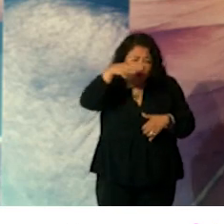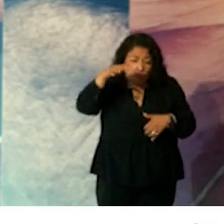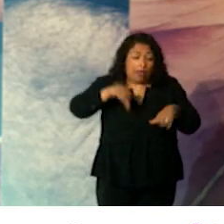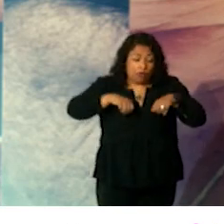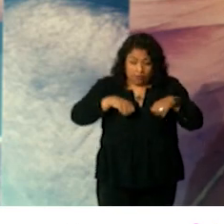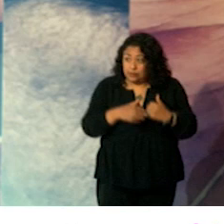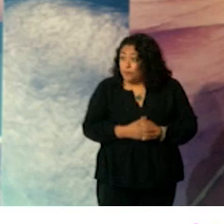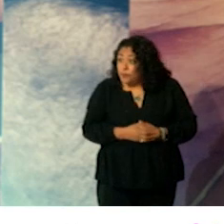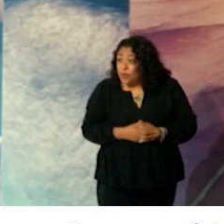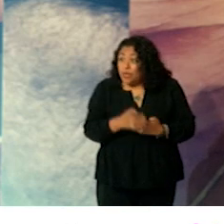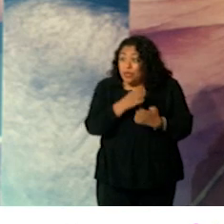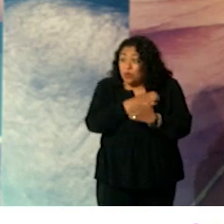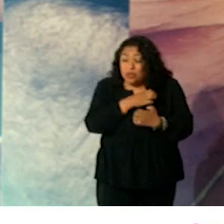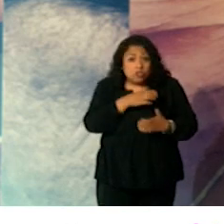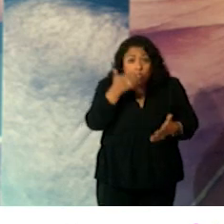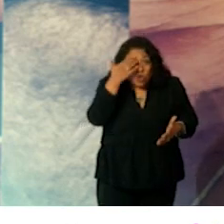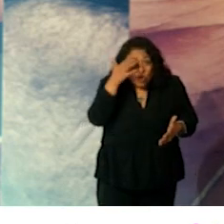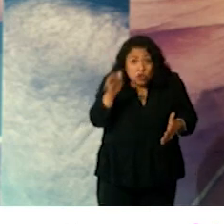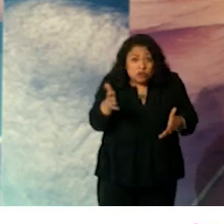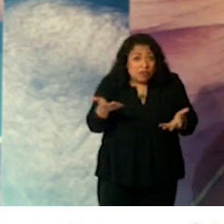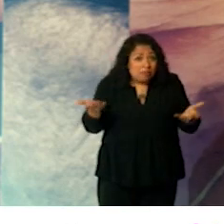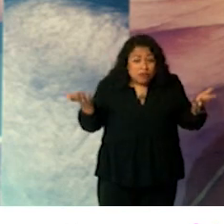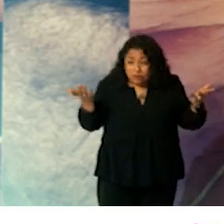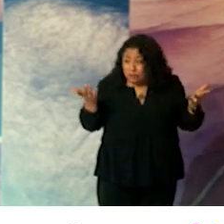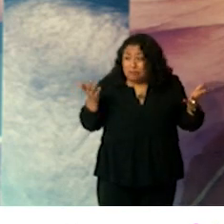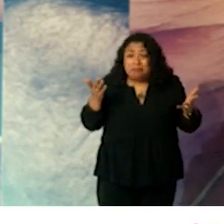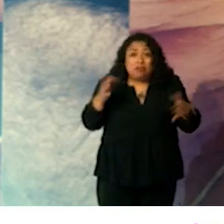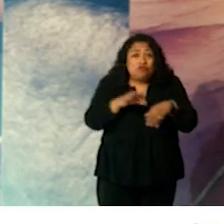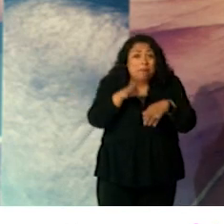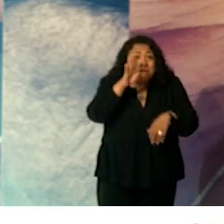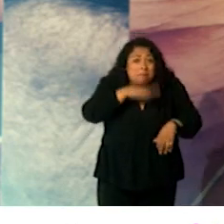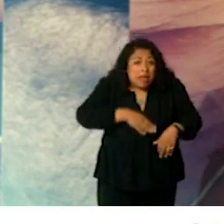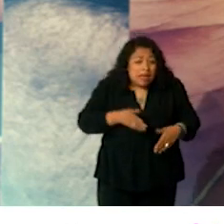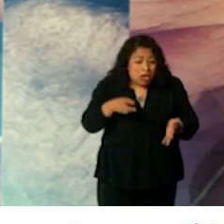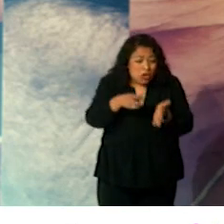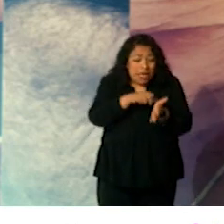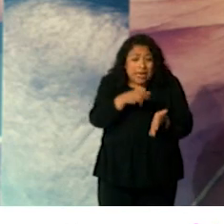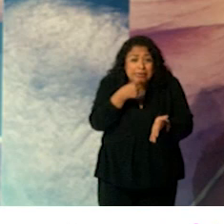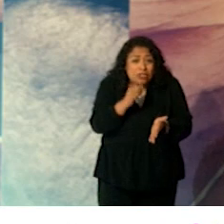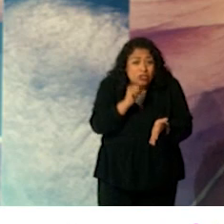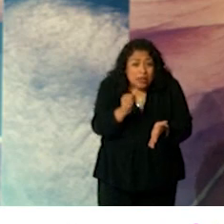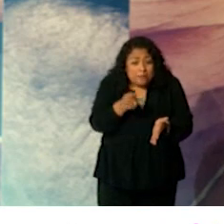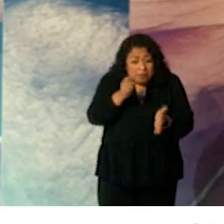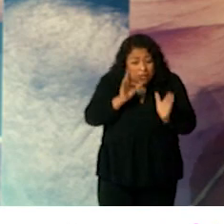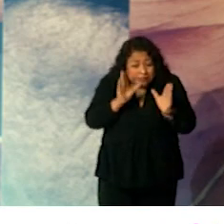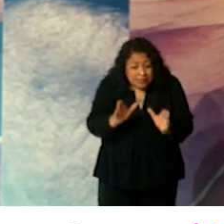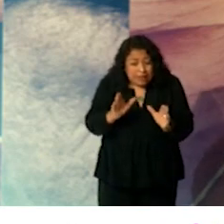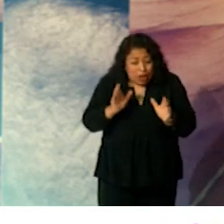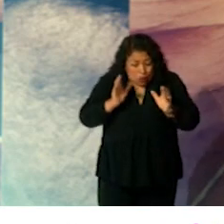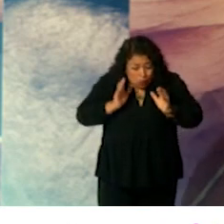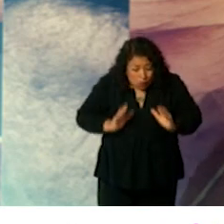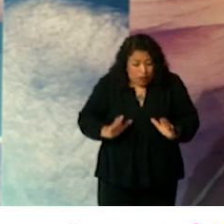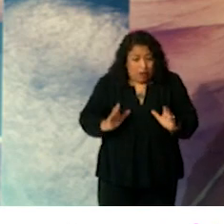las relaciones sexoafectivas, si no las conocemos, las estamos practicando mal. Porque no estamos protegiendo a la infancia si no les enseñamos a cuidar sus cuerpos